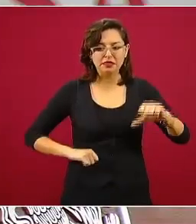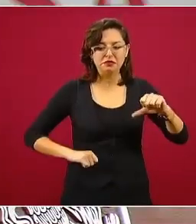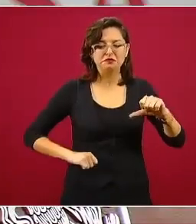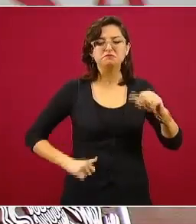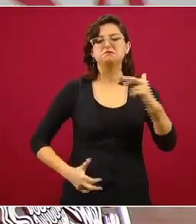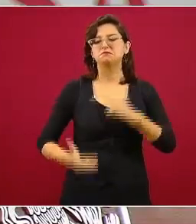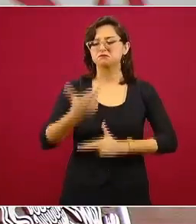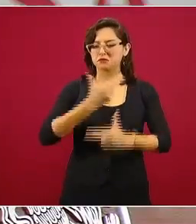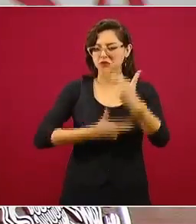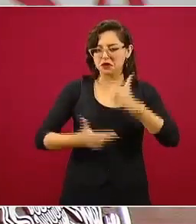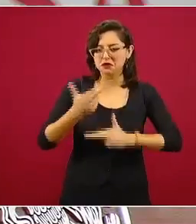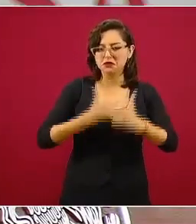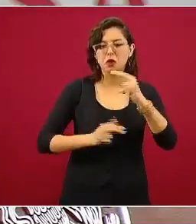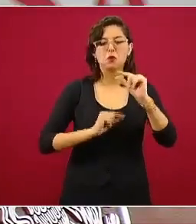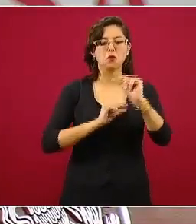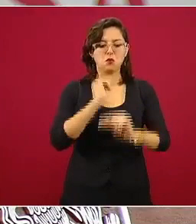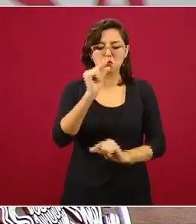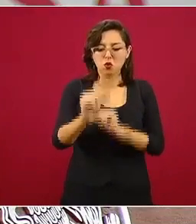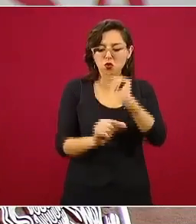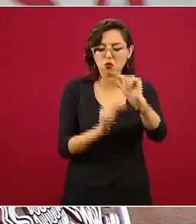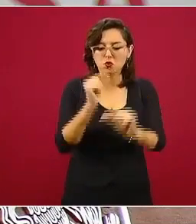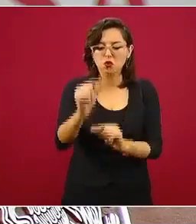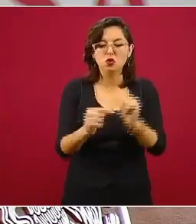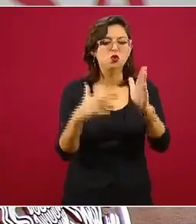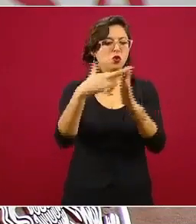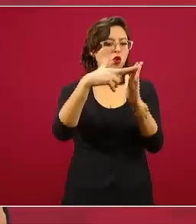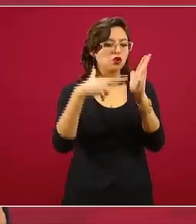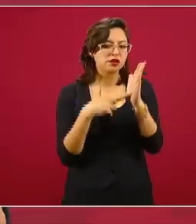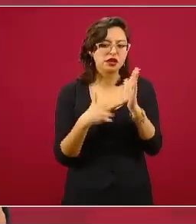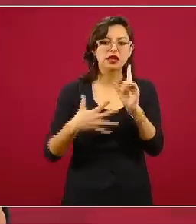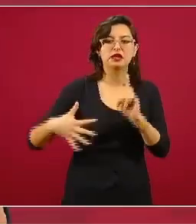normalidad, bajo qué condiciones,